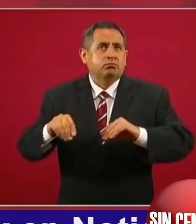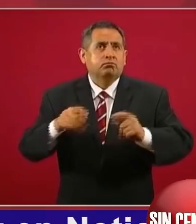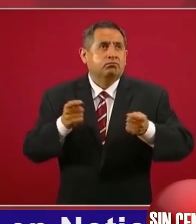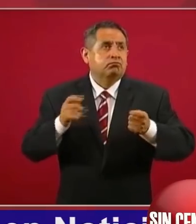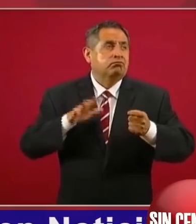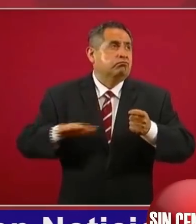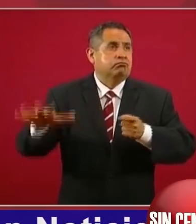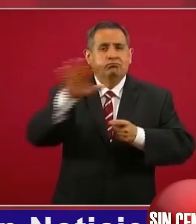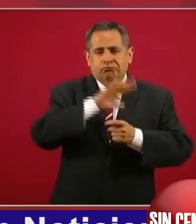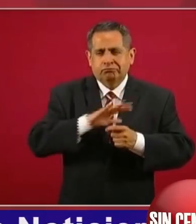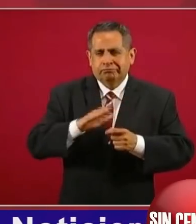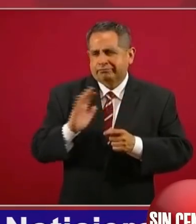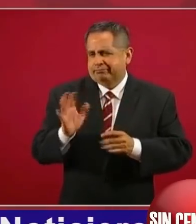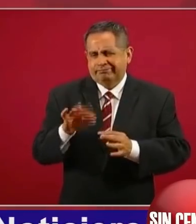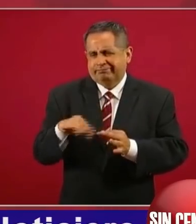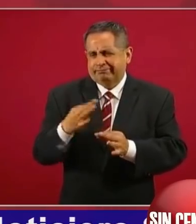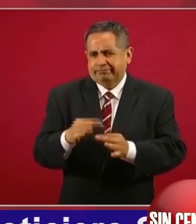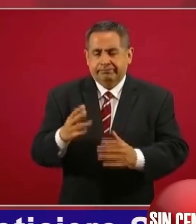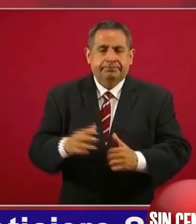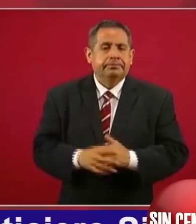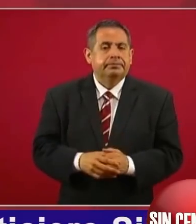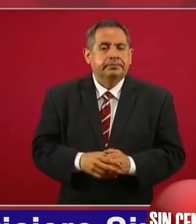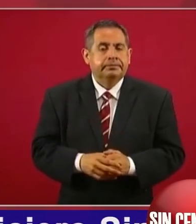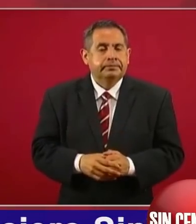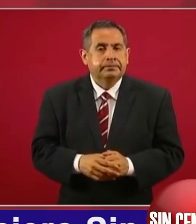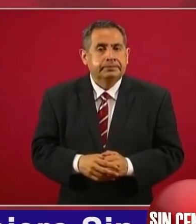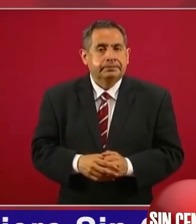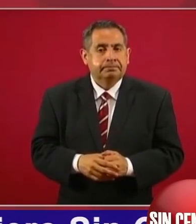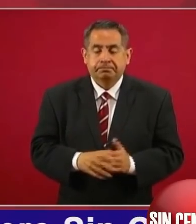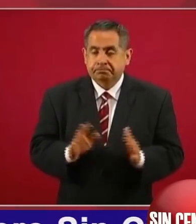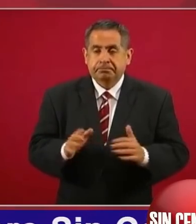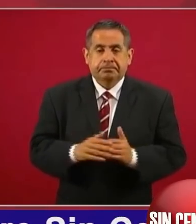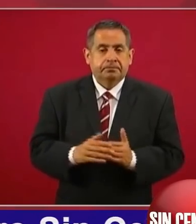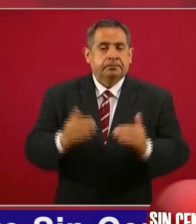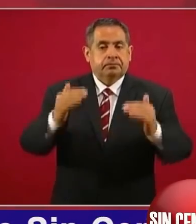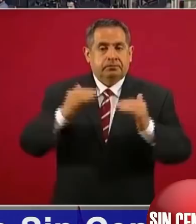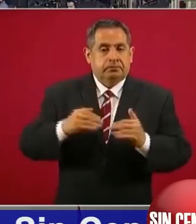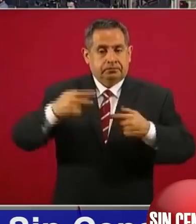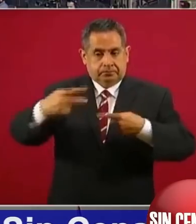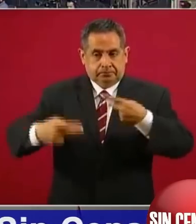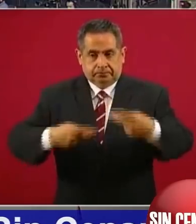Bueno, vamos ahora sí a las preguntas.